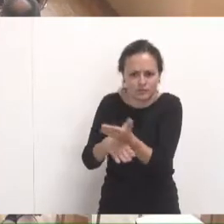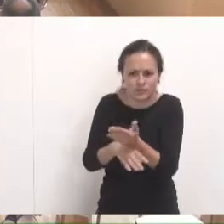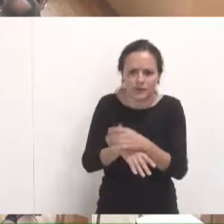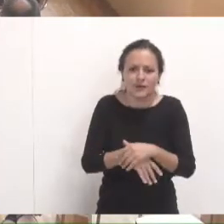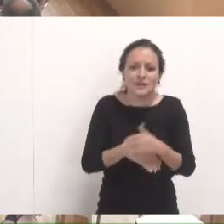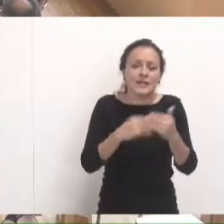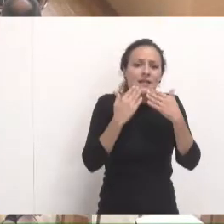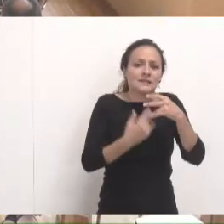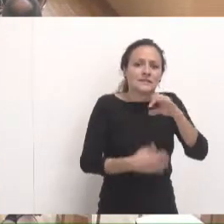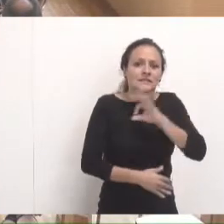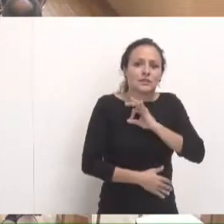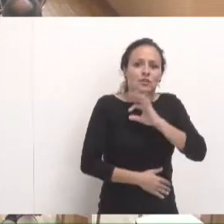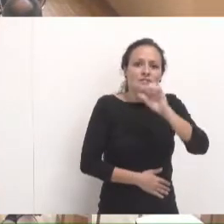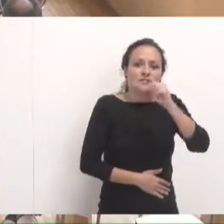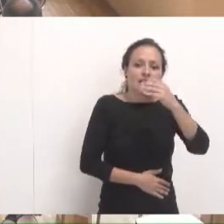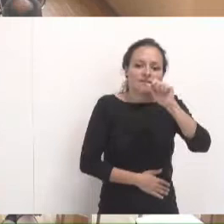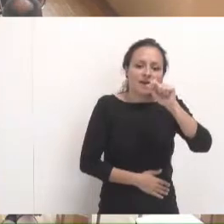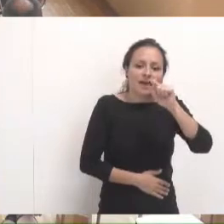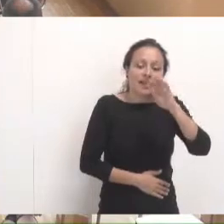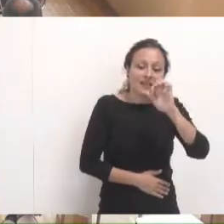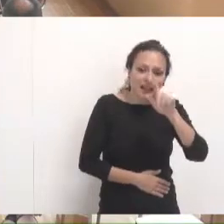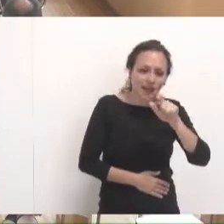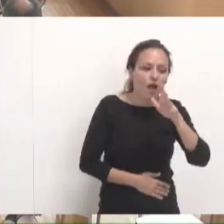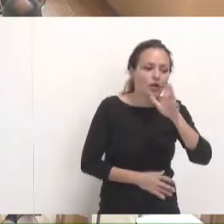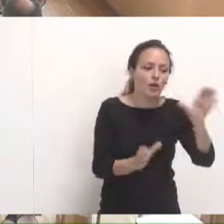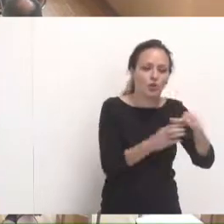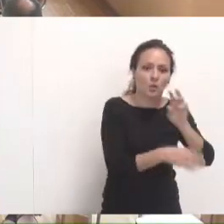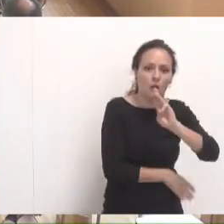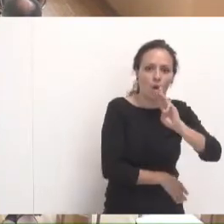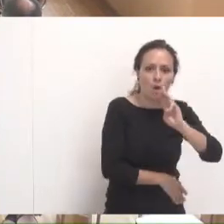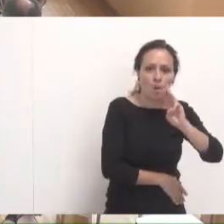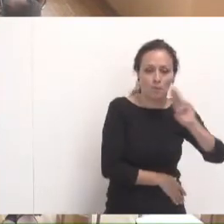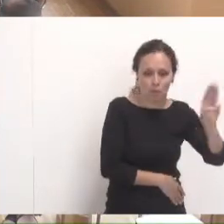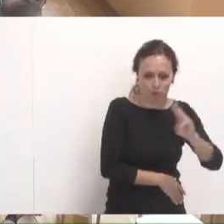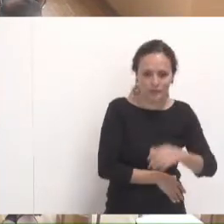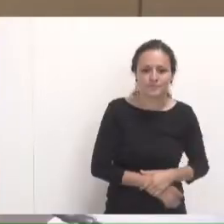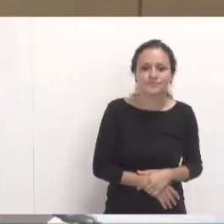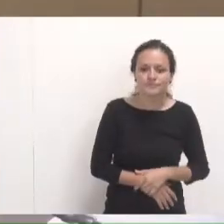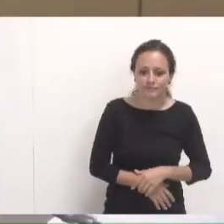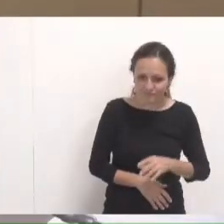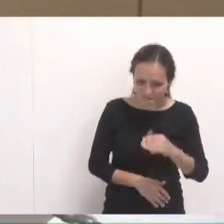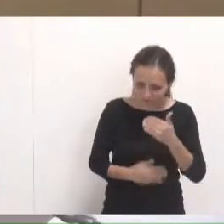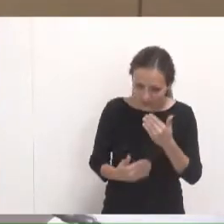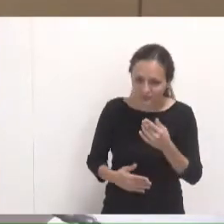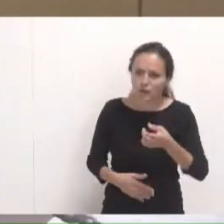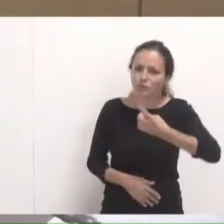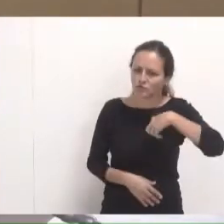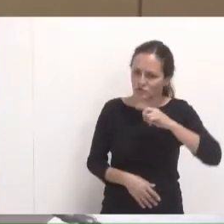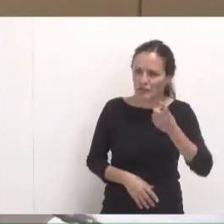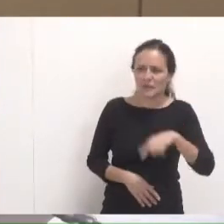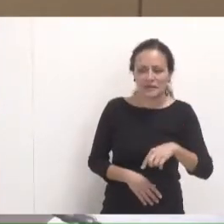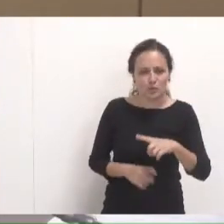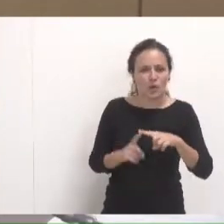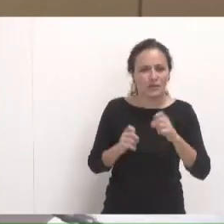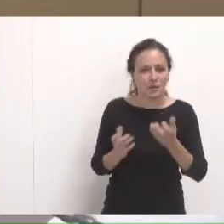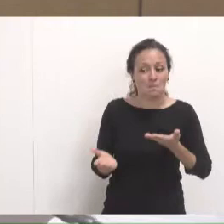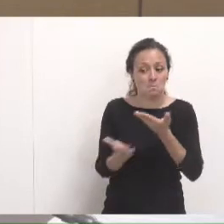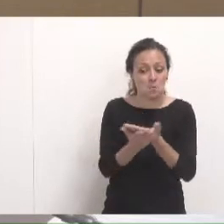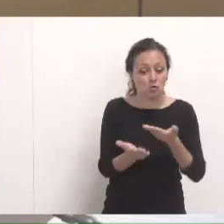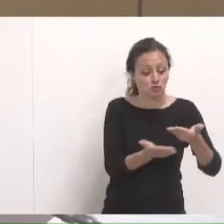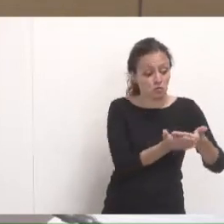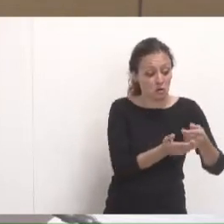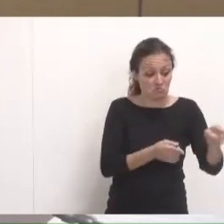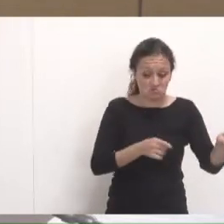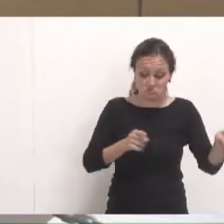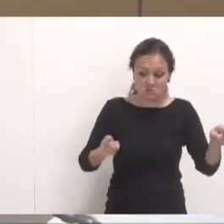Popular, señora. Pues sí, nosotros también hemos apoyado, además, la unión de esas dos mociones. Yo creo que se